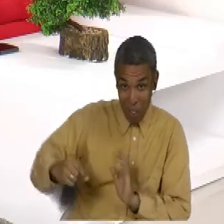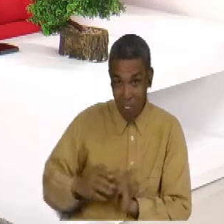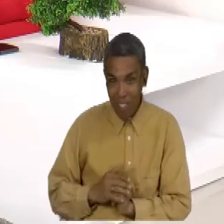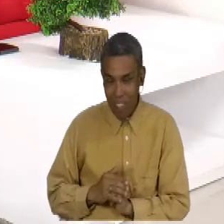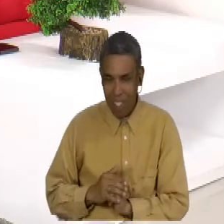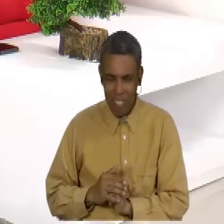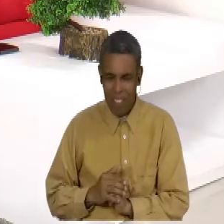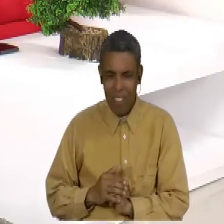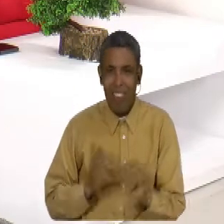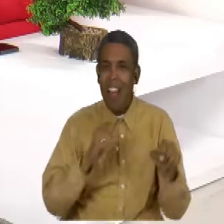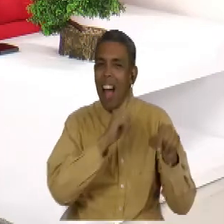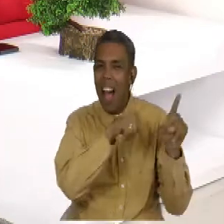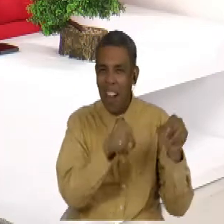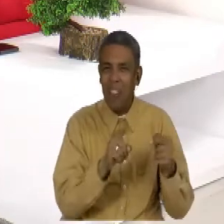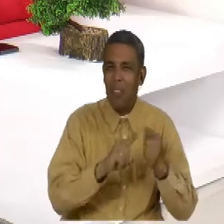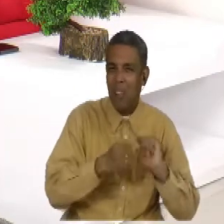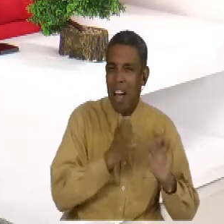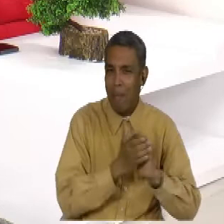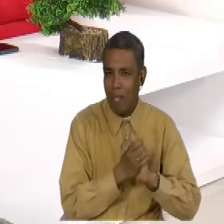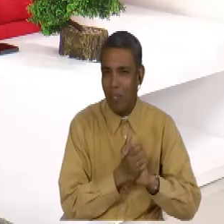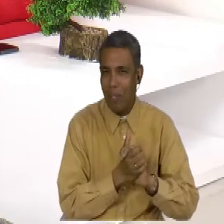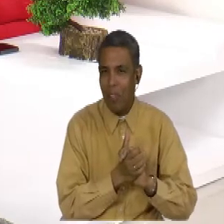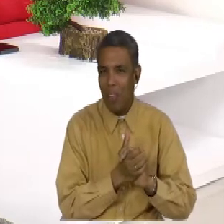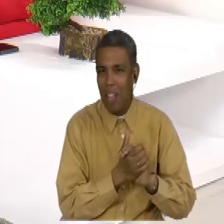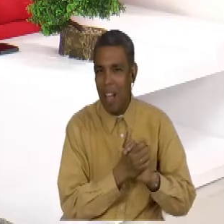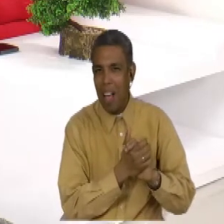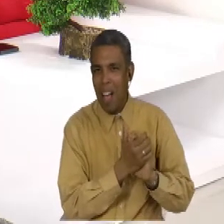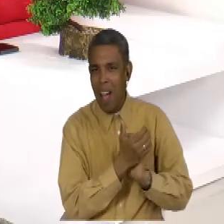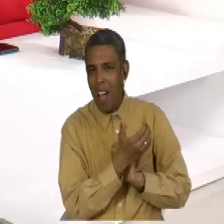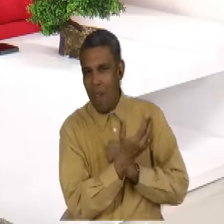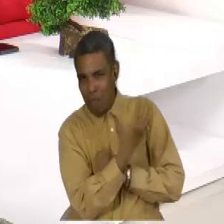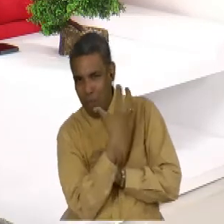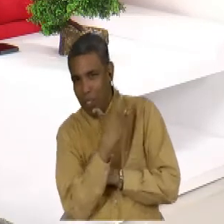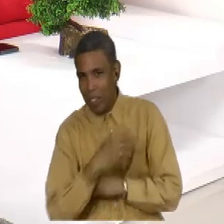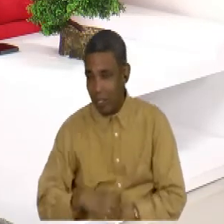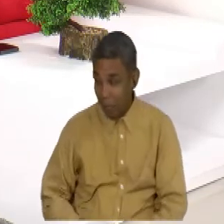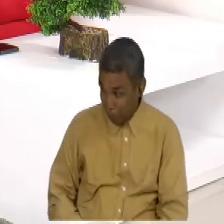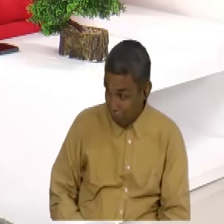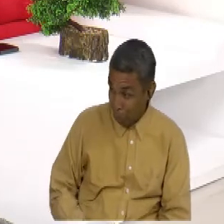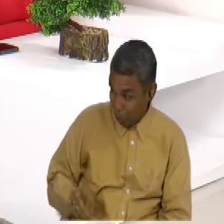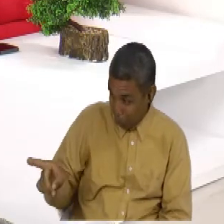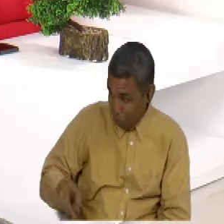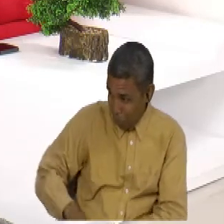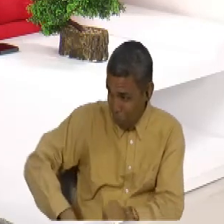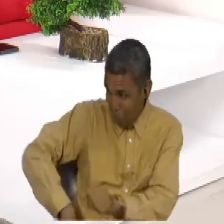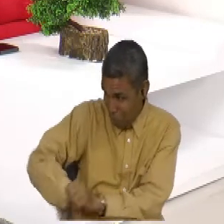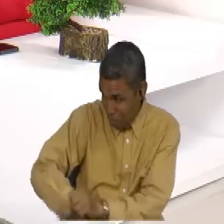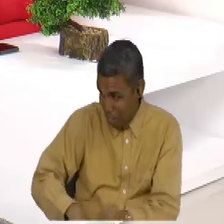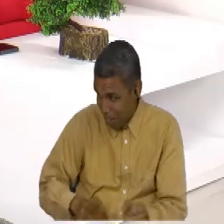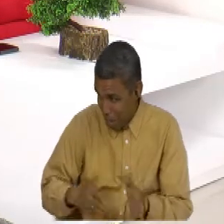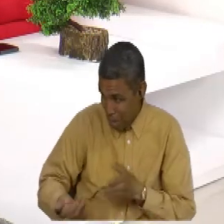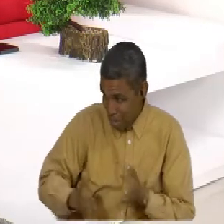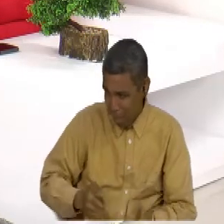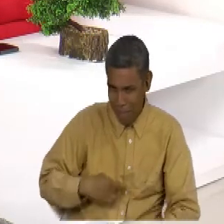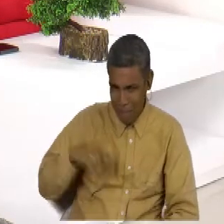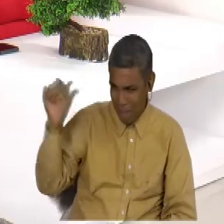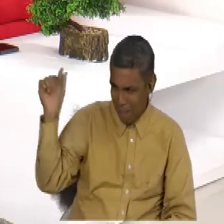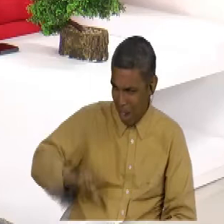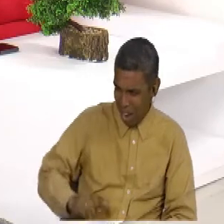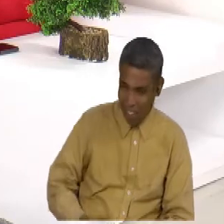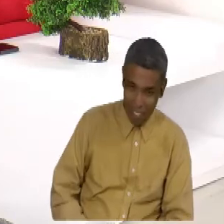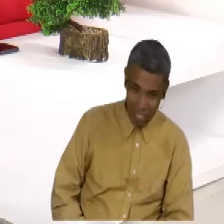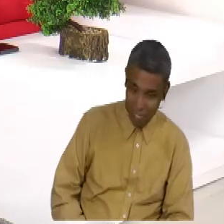alguna clase de actividad física que, a diferencia de los niños de ahora, que ya no juegan fútbol, sino frente al televisor con el